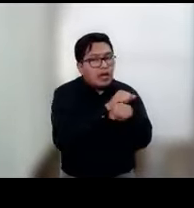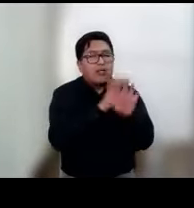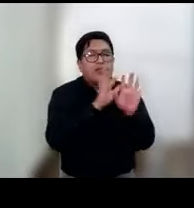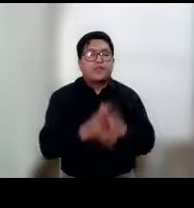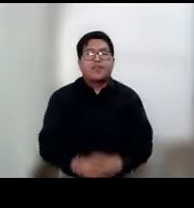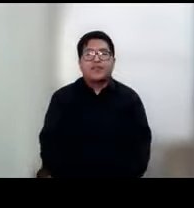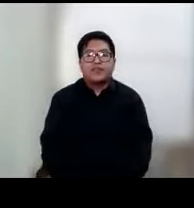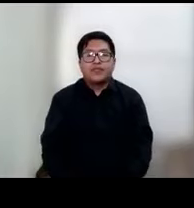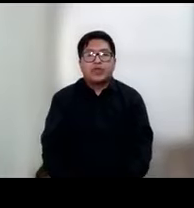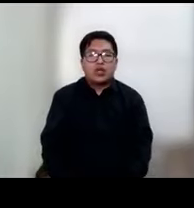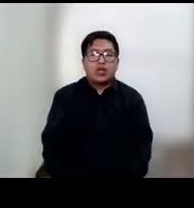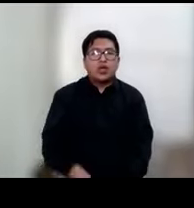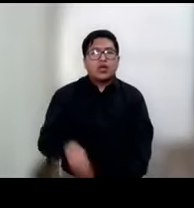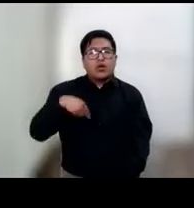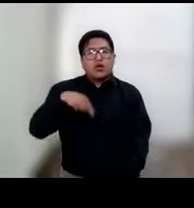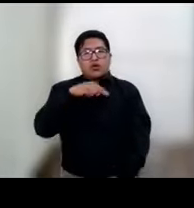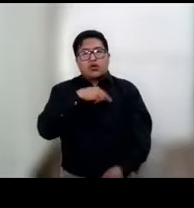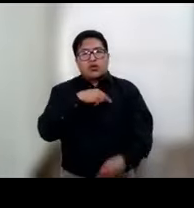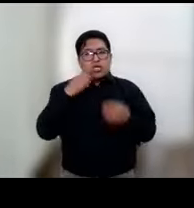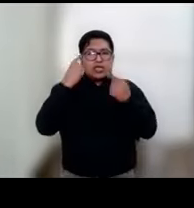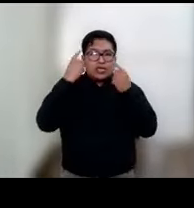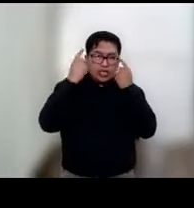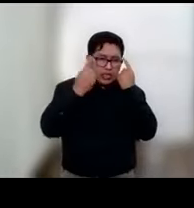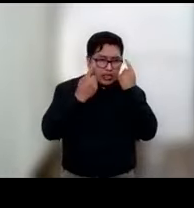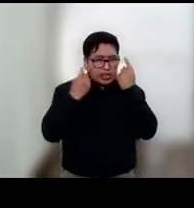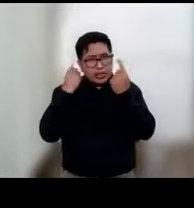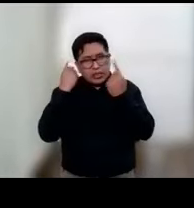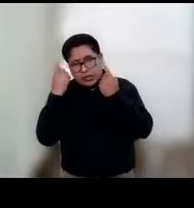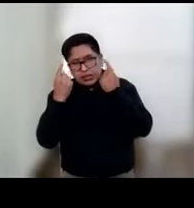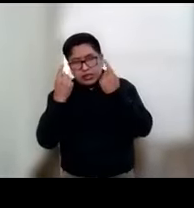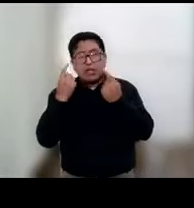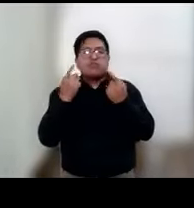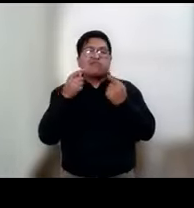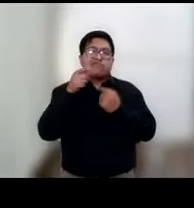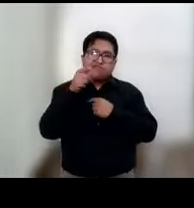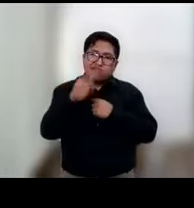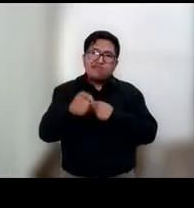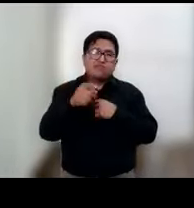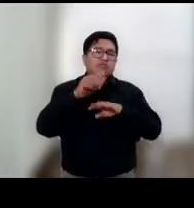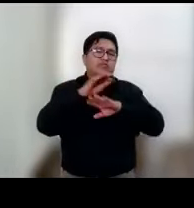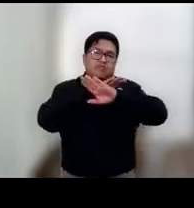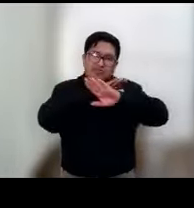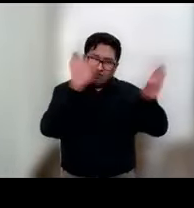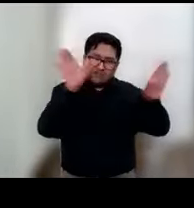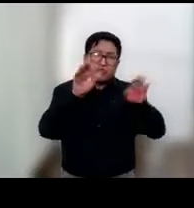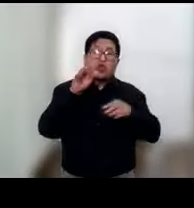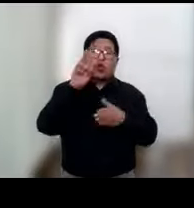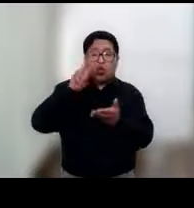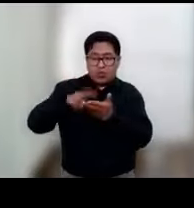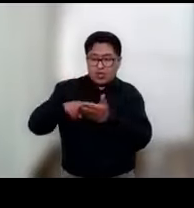re capacitado en este ministerio y hemos roto esos acuerdos establecidos en el 2018